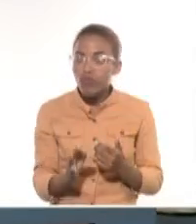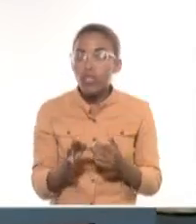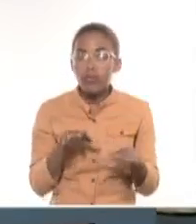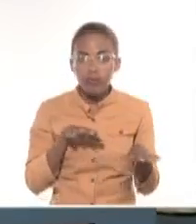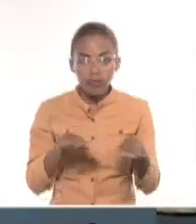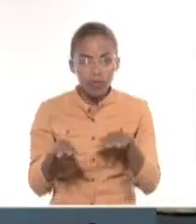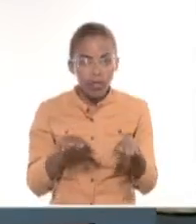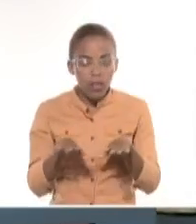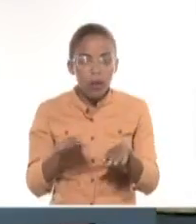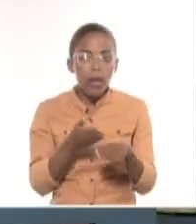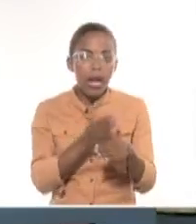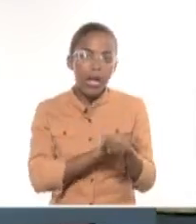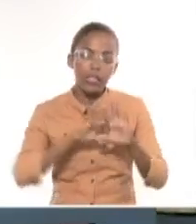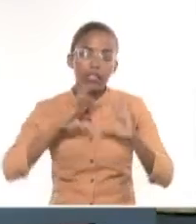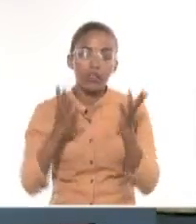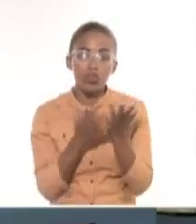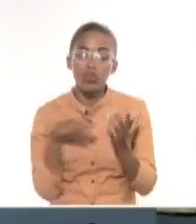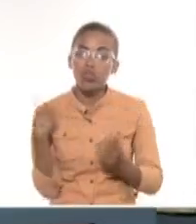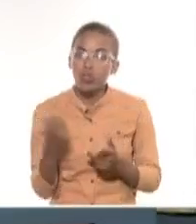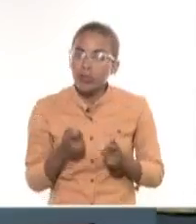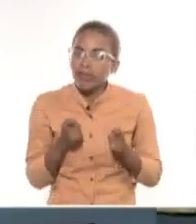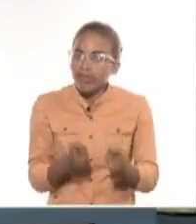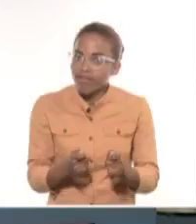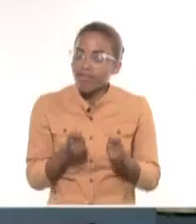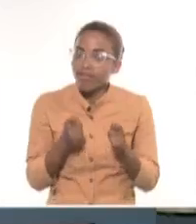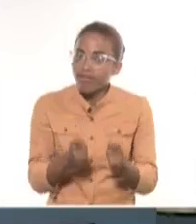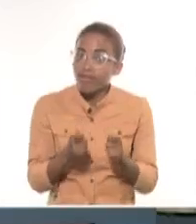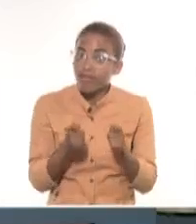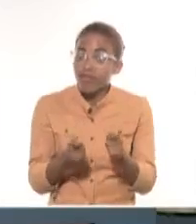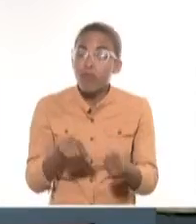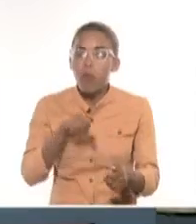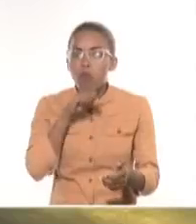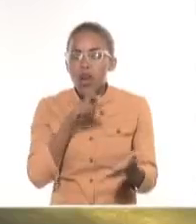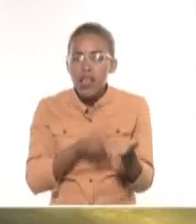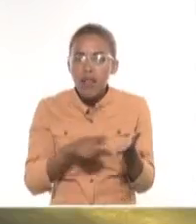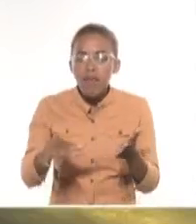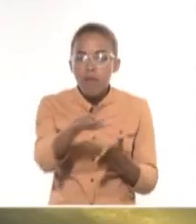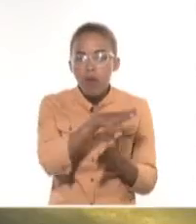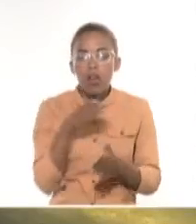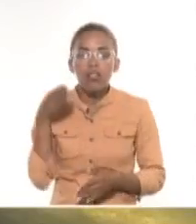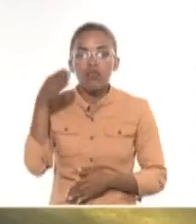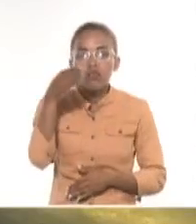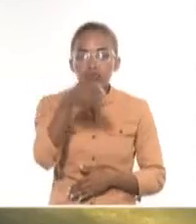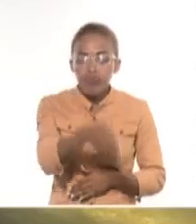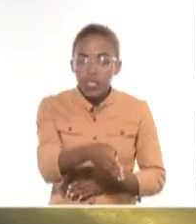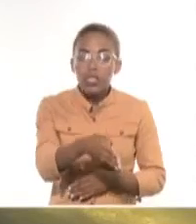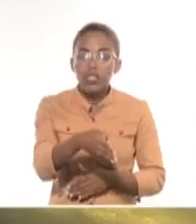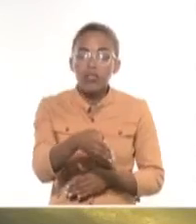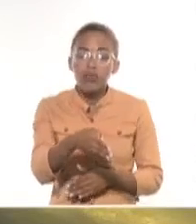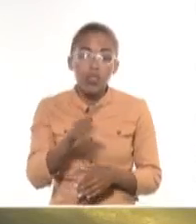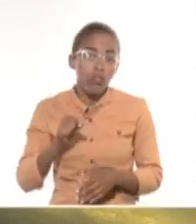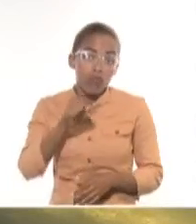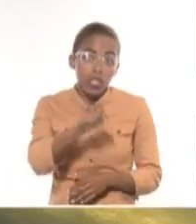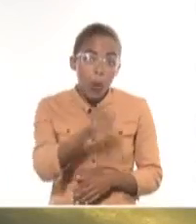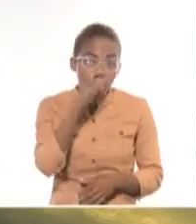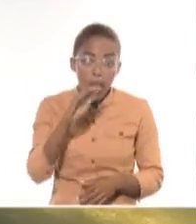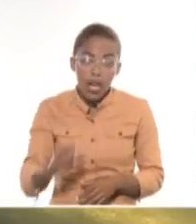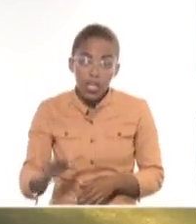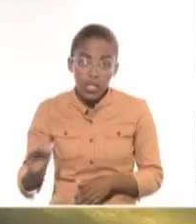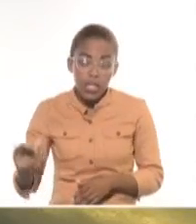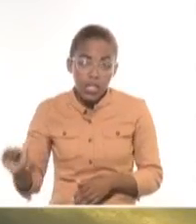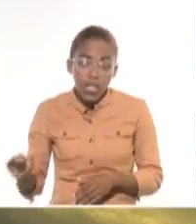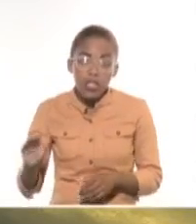Y como siempre insistimos en los padres asistir al vacunatorio con los niños y las personas adultas